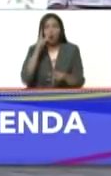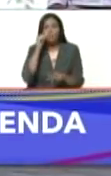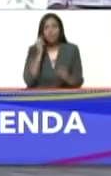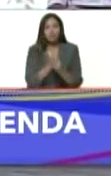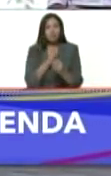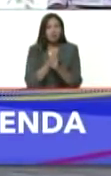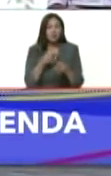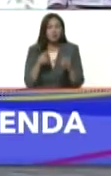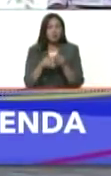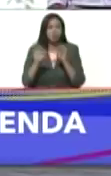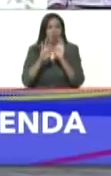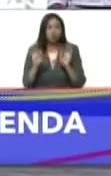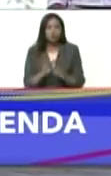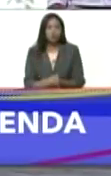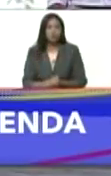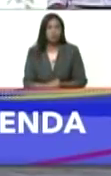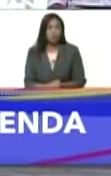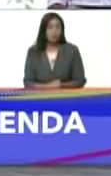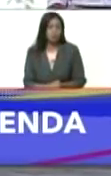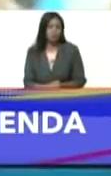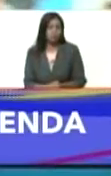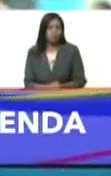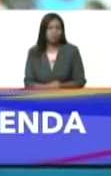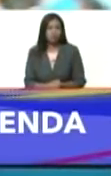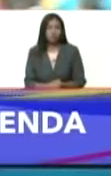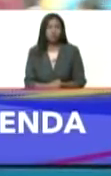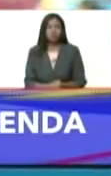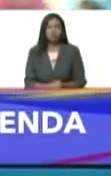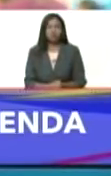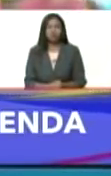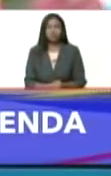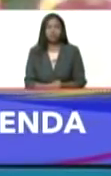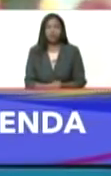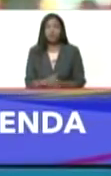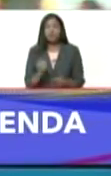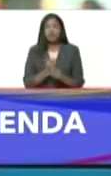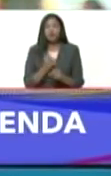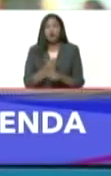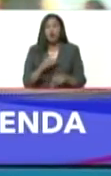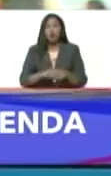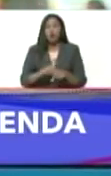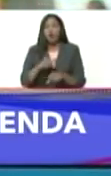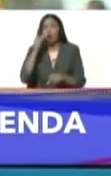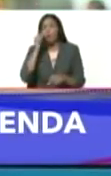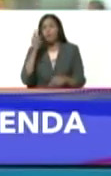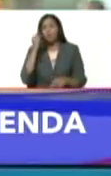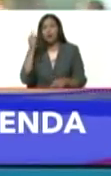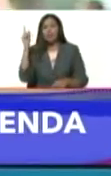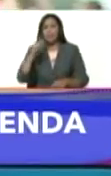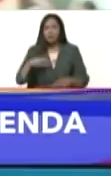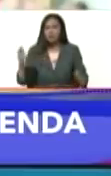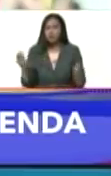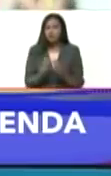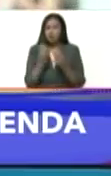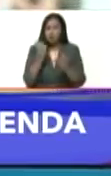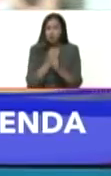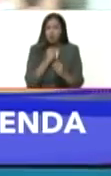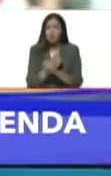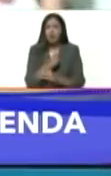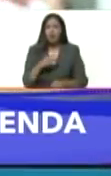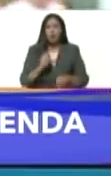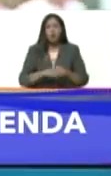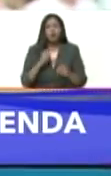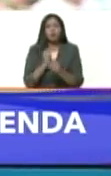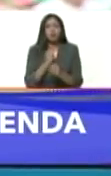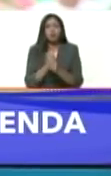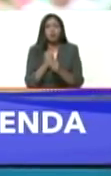trabajo, es un concepto machista, horas hombre, horas hombre y mujeres, horas de